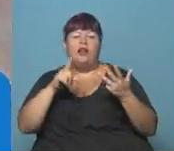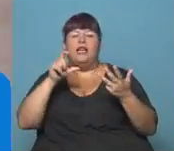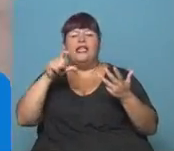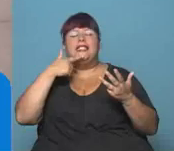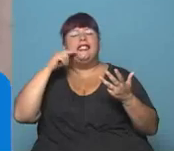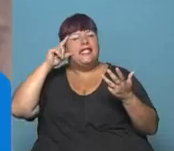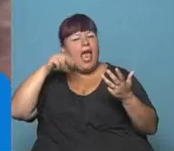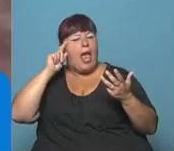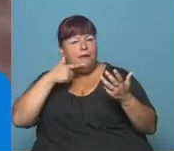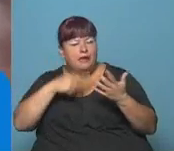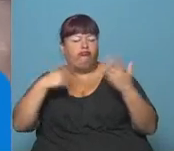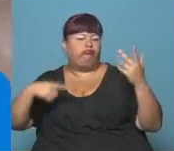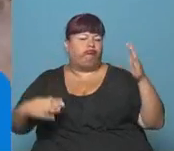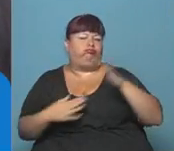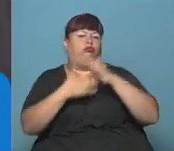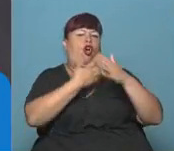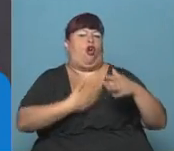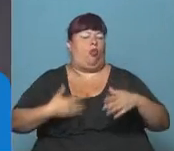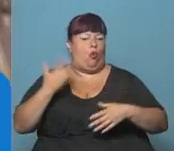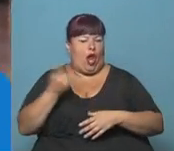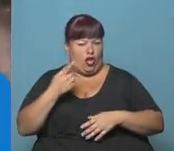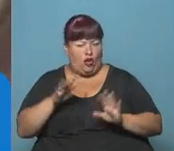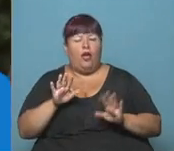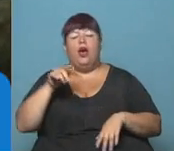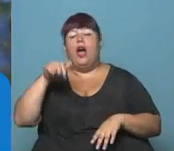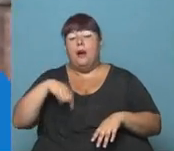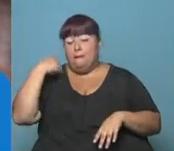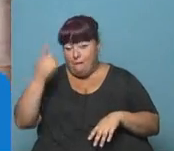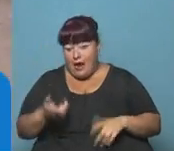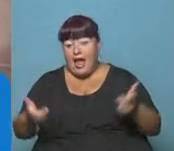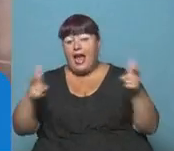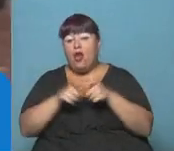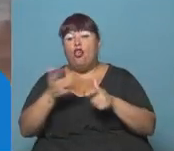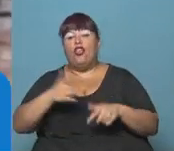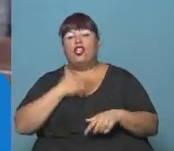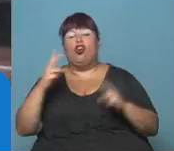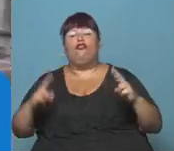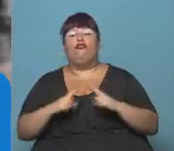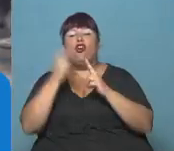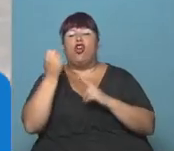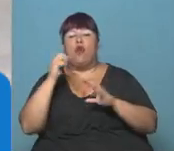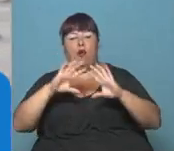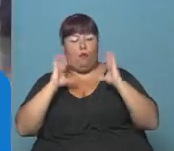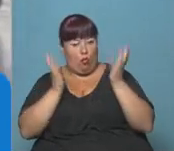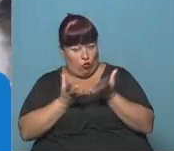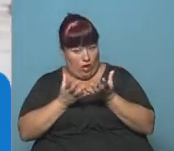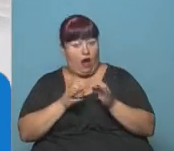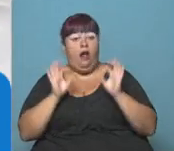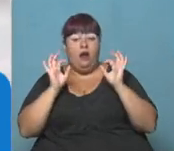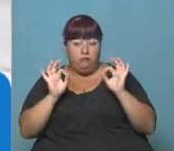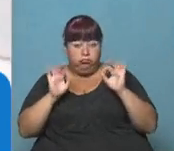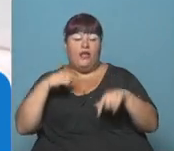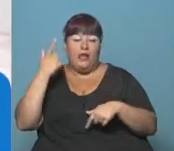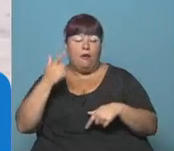Siemens, entre otros altos ejecutivos. Mañana se reunirá con el director del Foro Económico Mundial y luego brindará